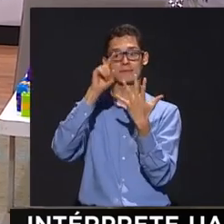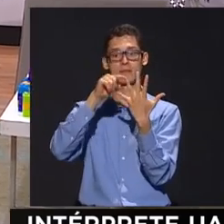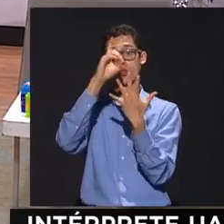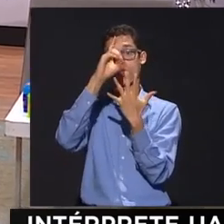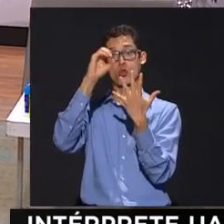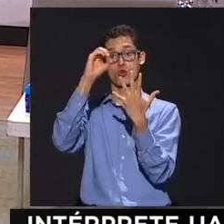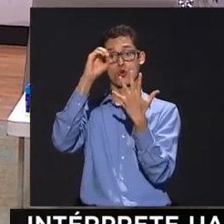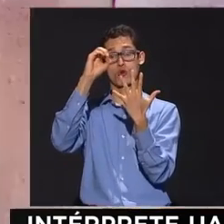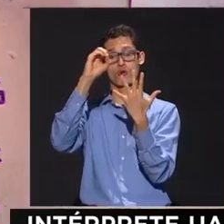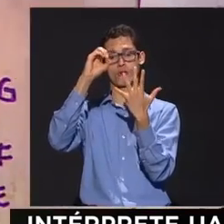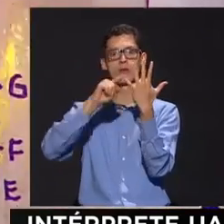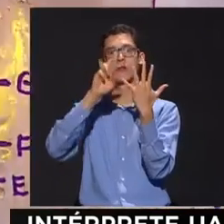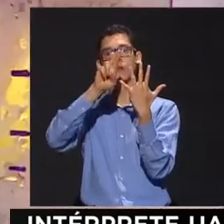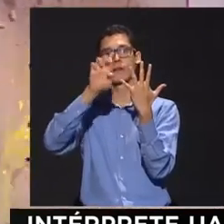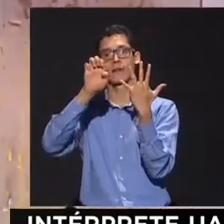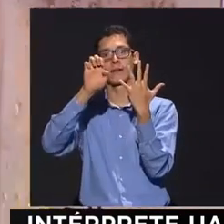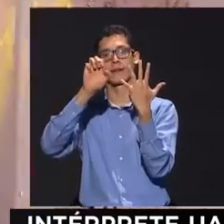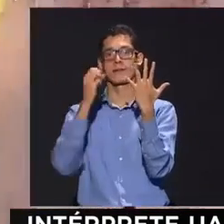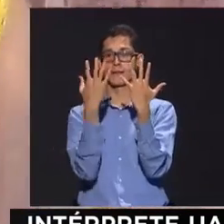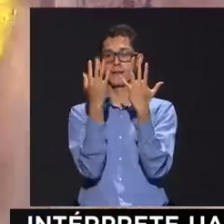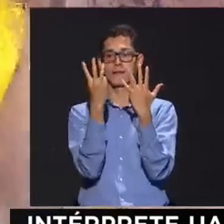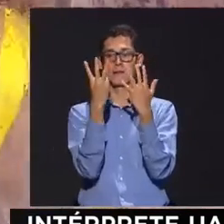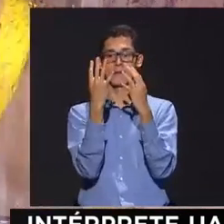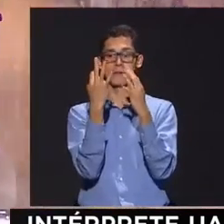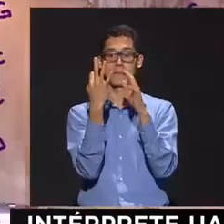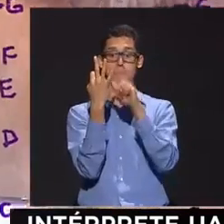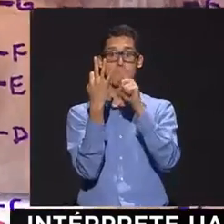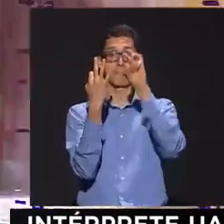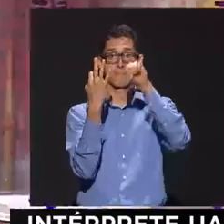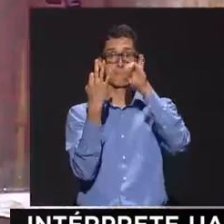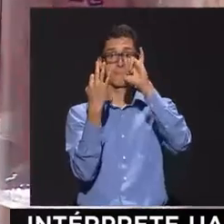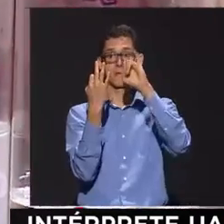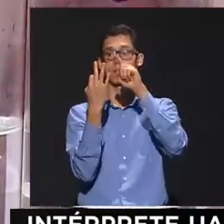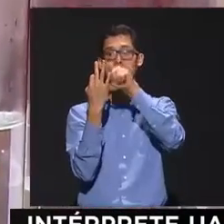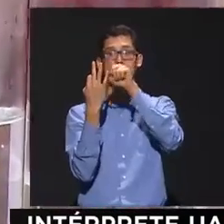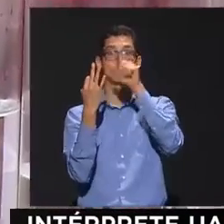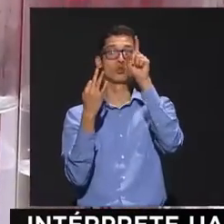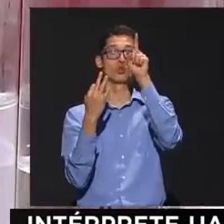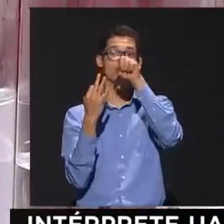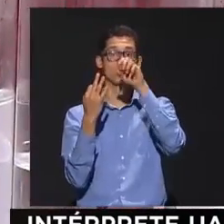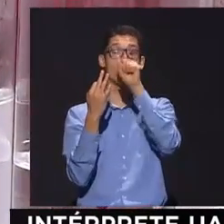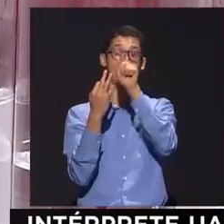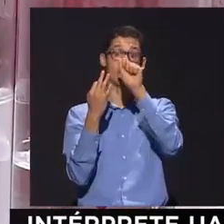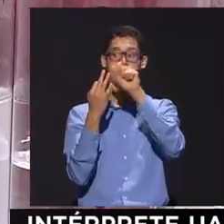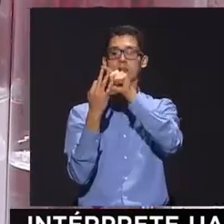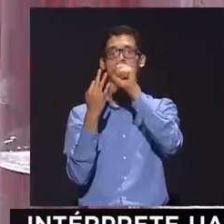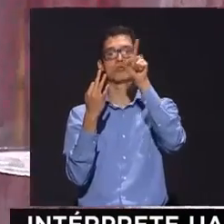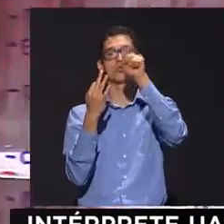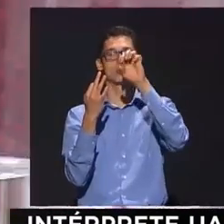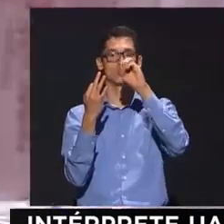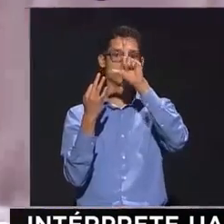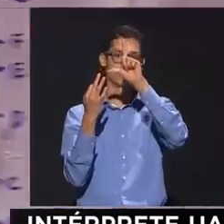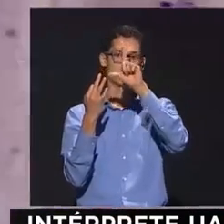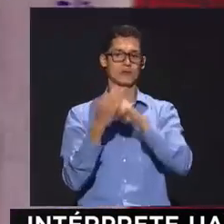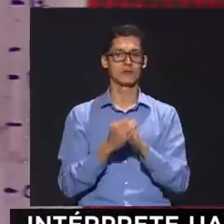un 2 tenemos un rey tenemos un mí tenemos un fa y un solo a sonar yo primero para que escuchemos bien como se